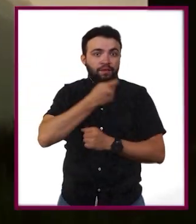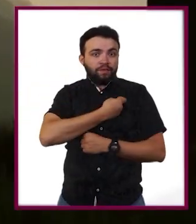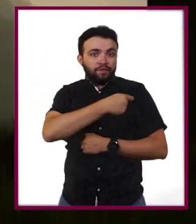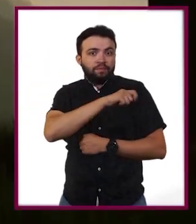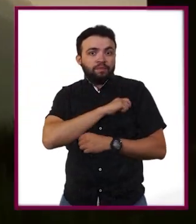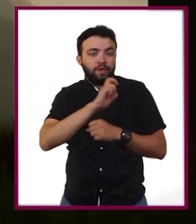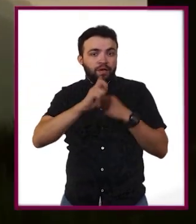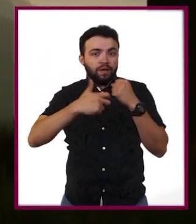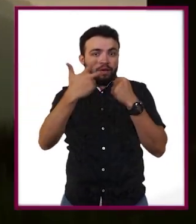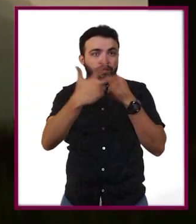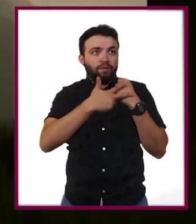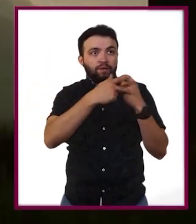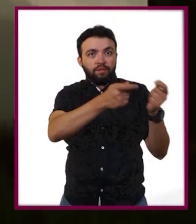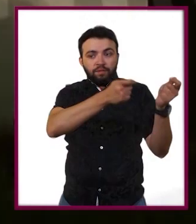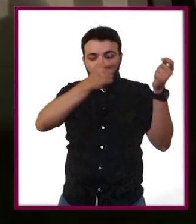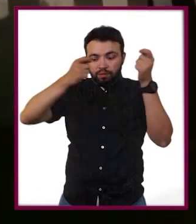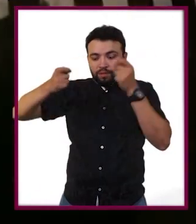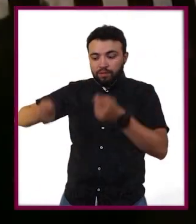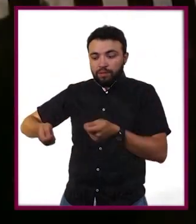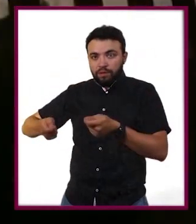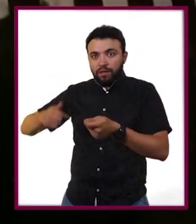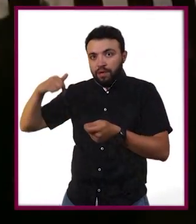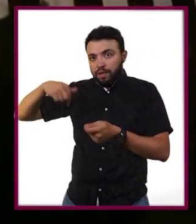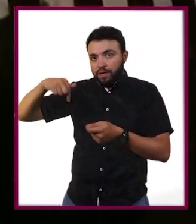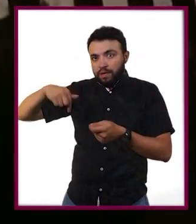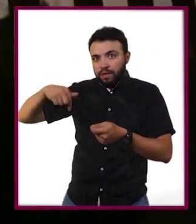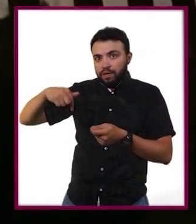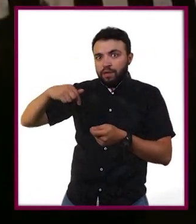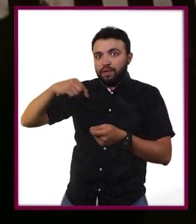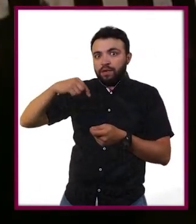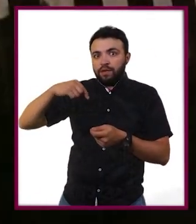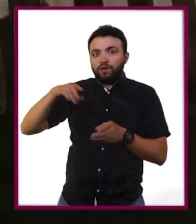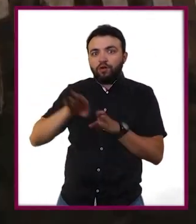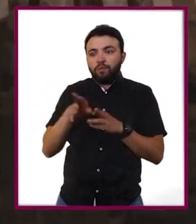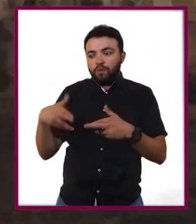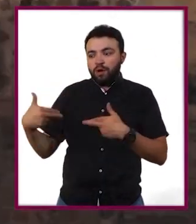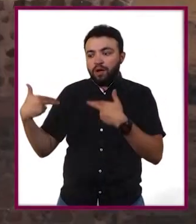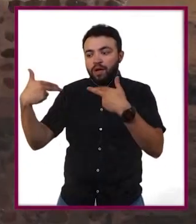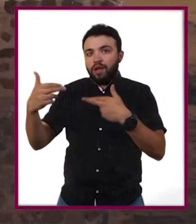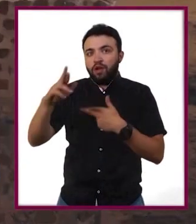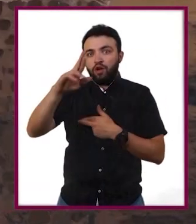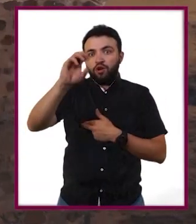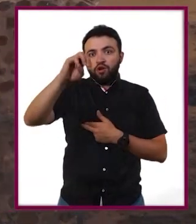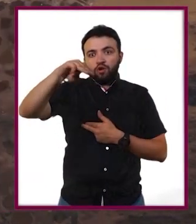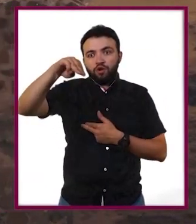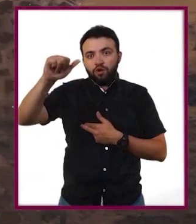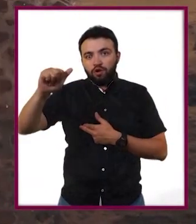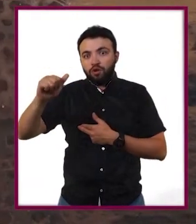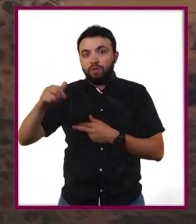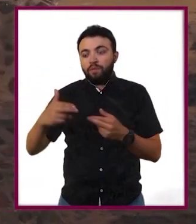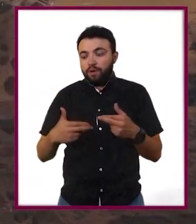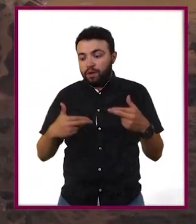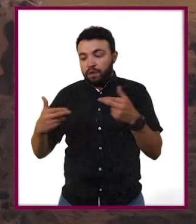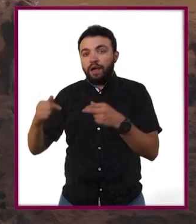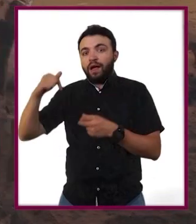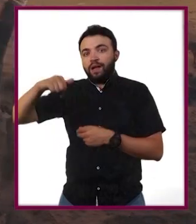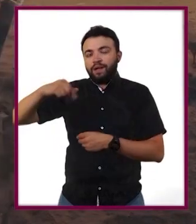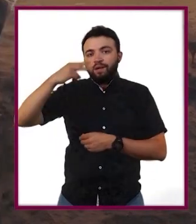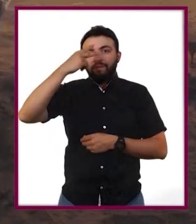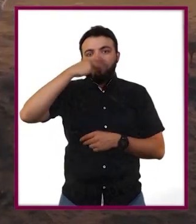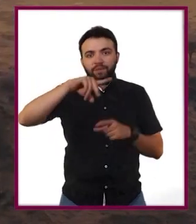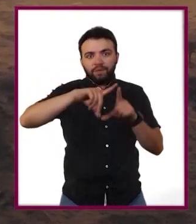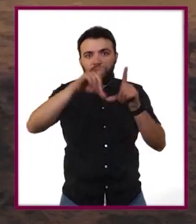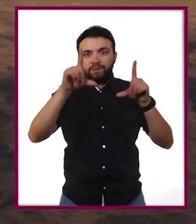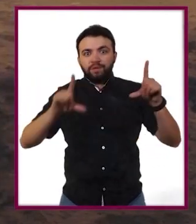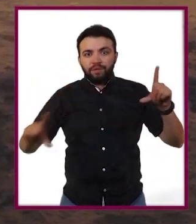era traído de Europa, pero que los españoles tenían de herencia romana, que luego reutilizan los árabes y luego es traído aquí a